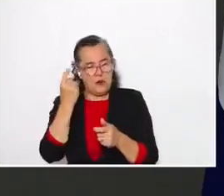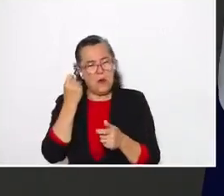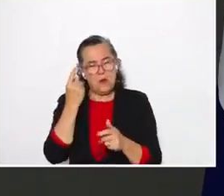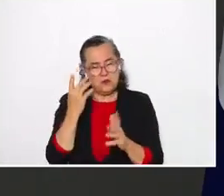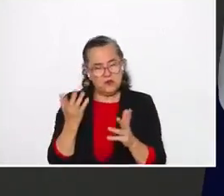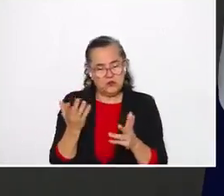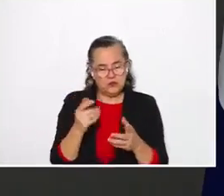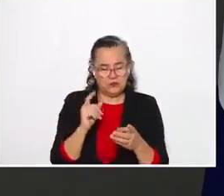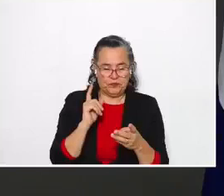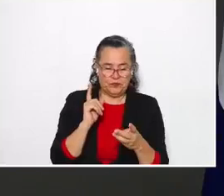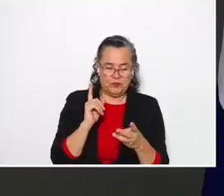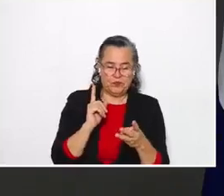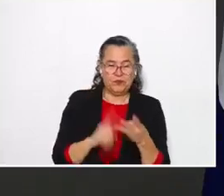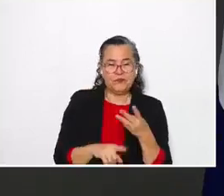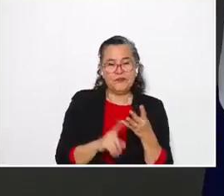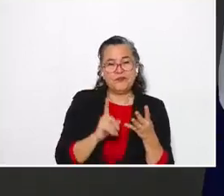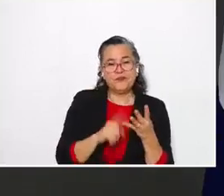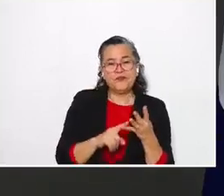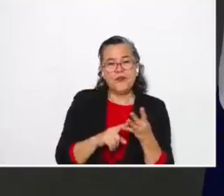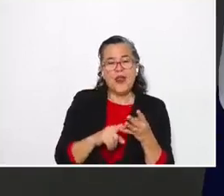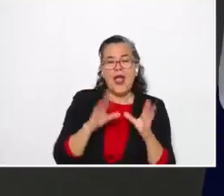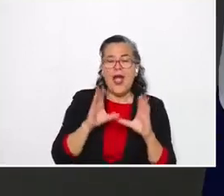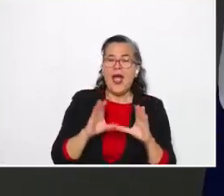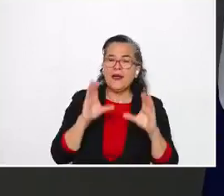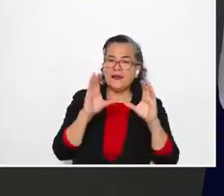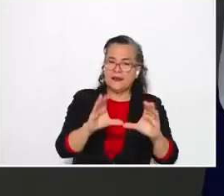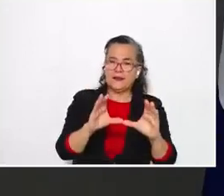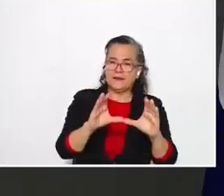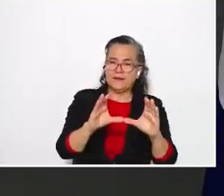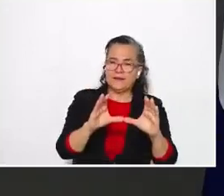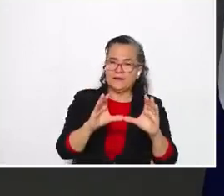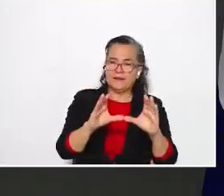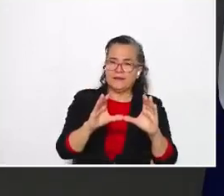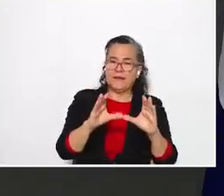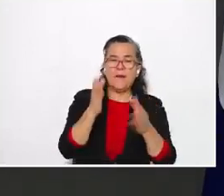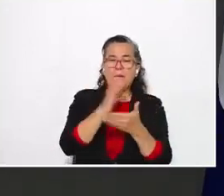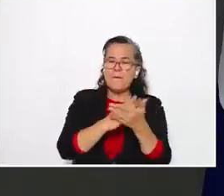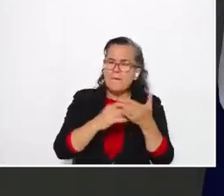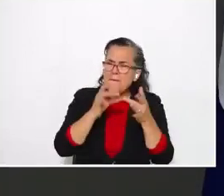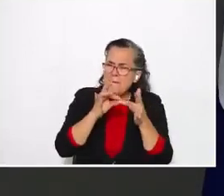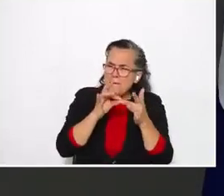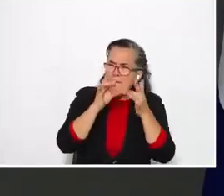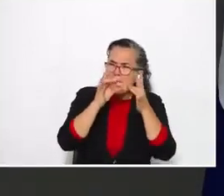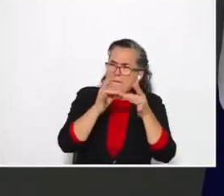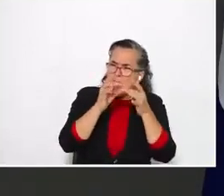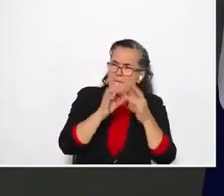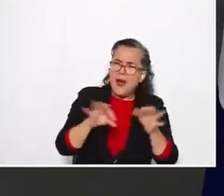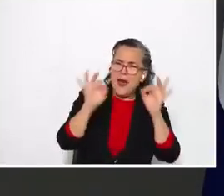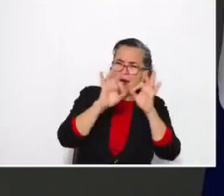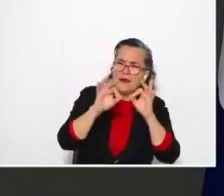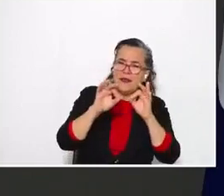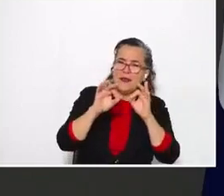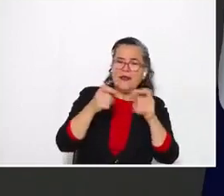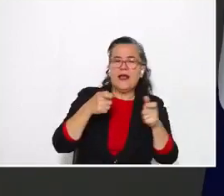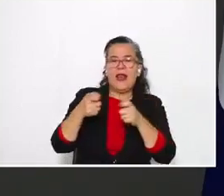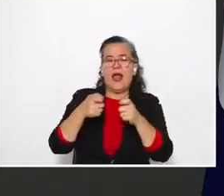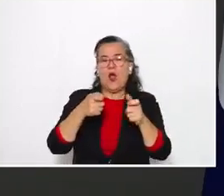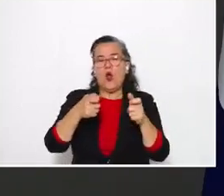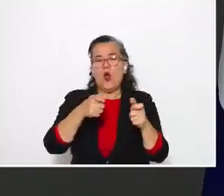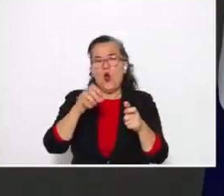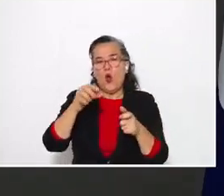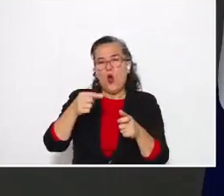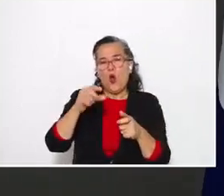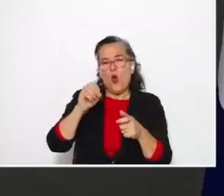comprensible. La acreditación es parte esencial de esta gobernanza, que